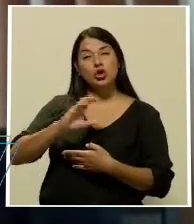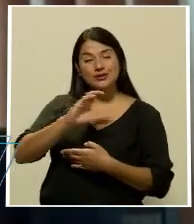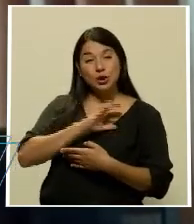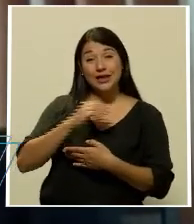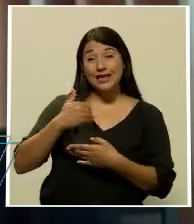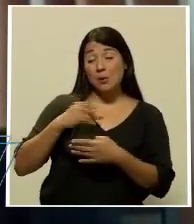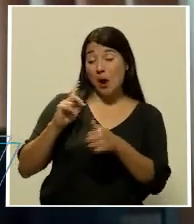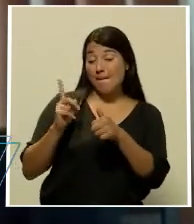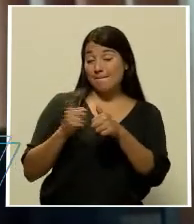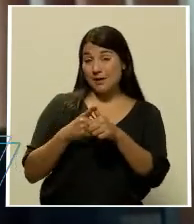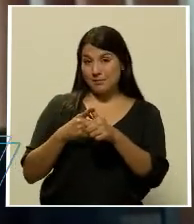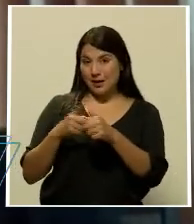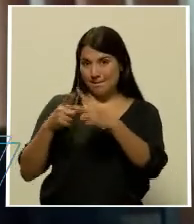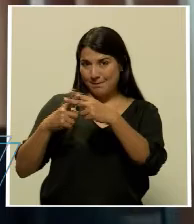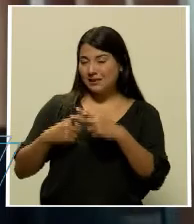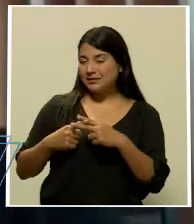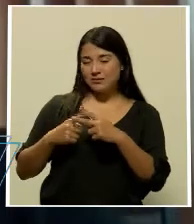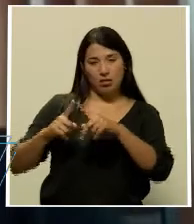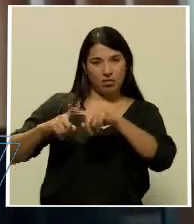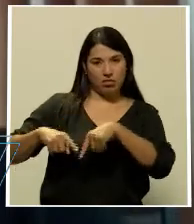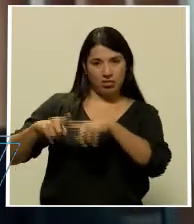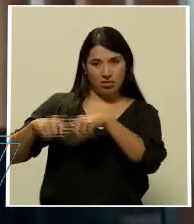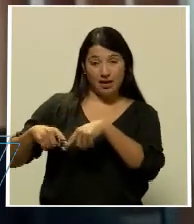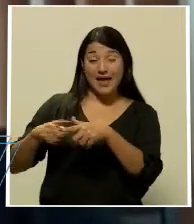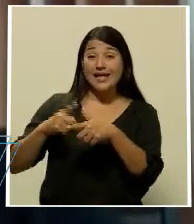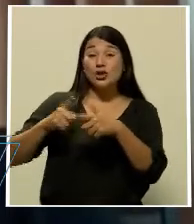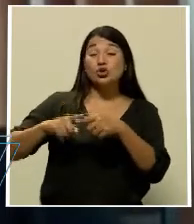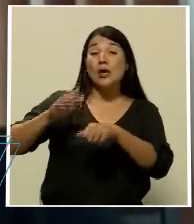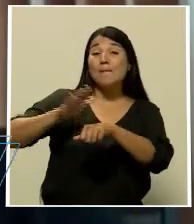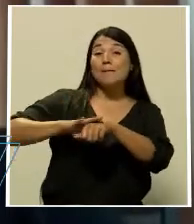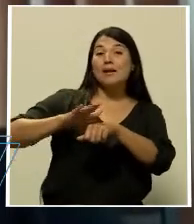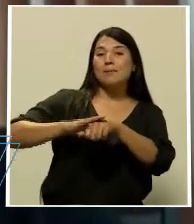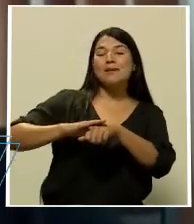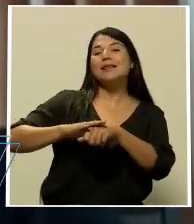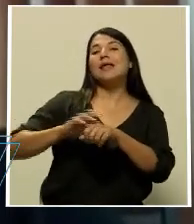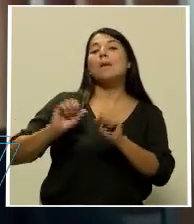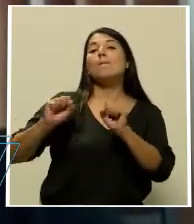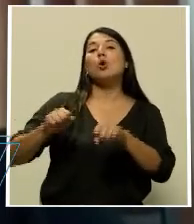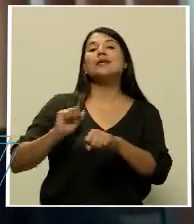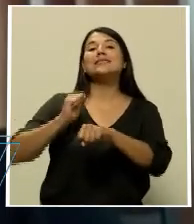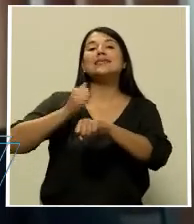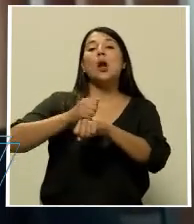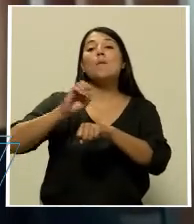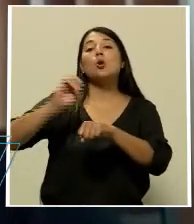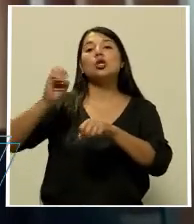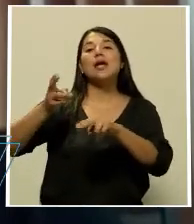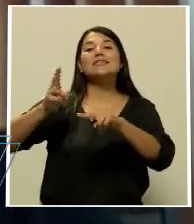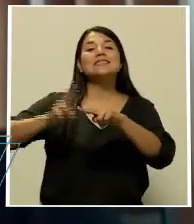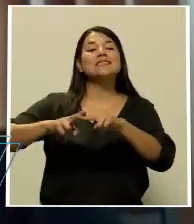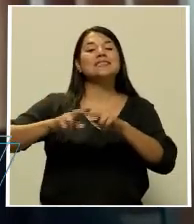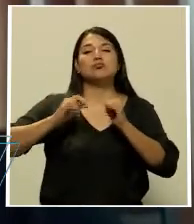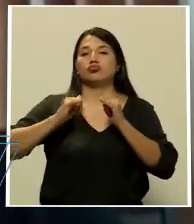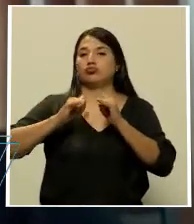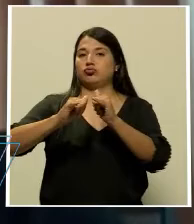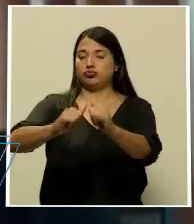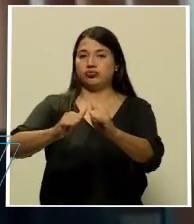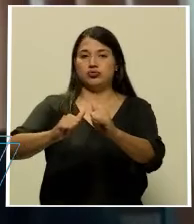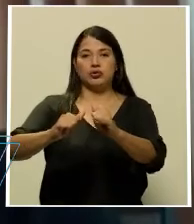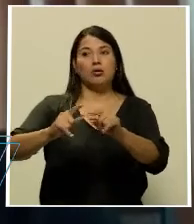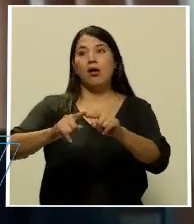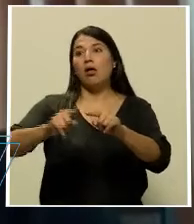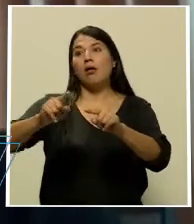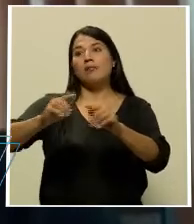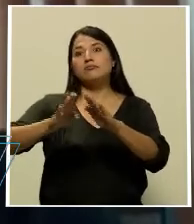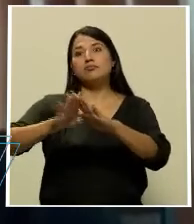tasa piso. Eso nos permite eliminar una tasa fija independientemente de las condiciones del mercado, con lo cual el instituto